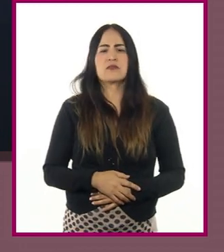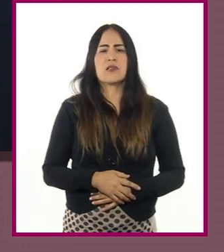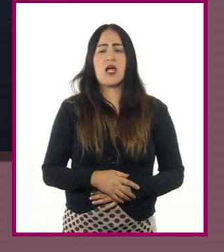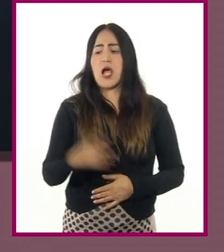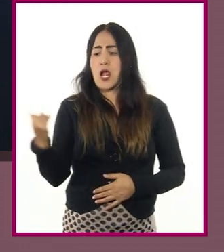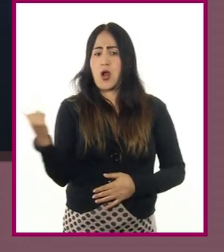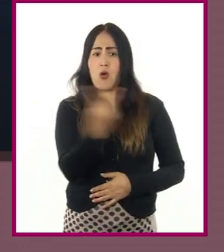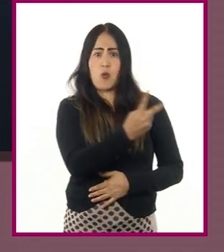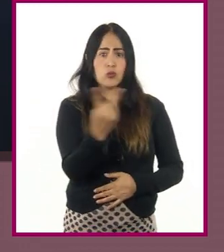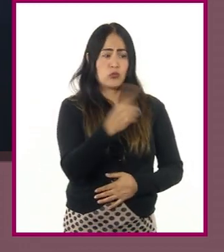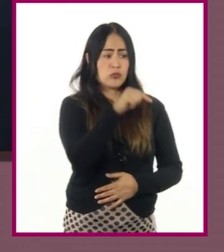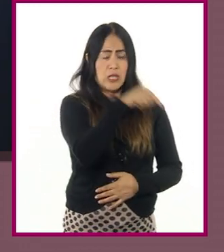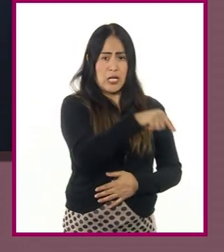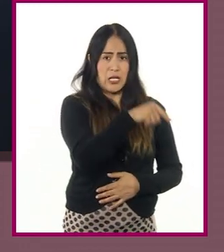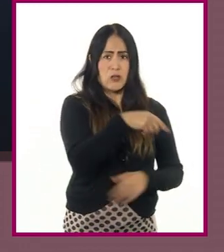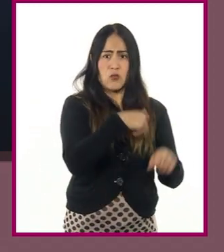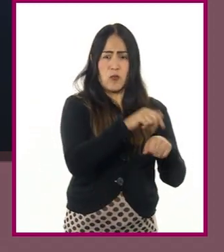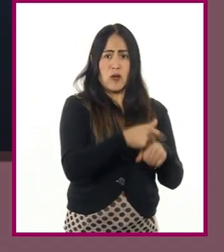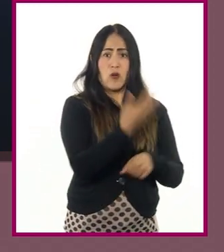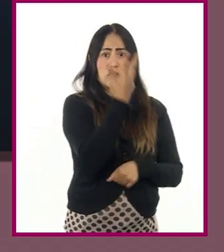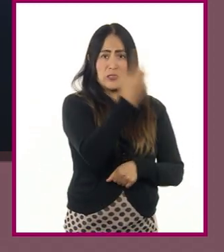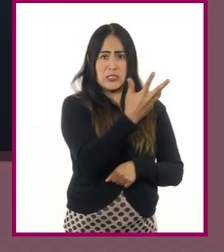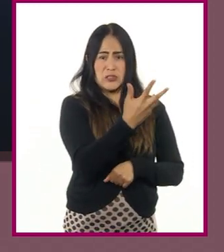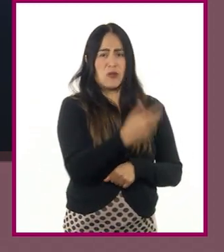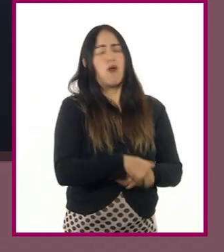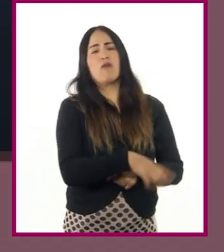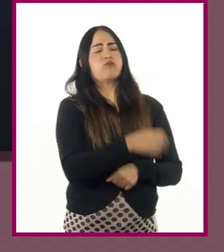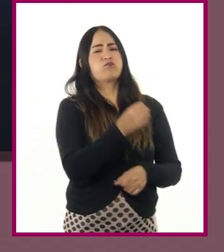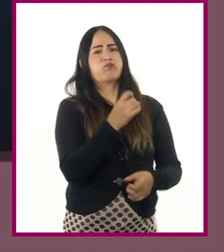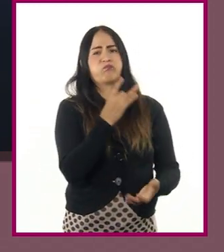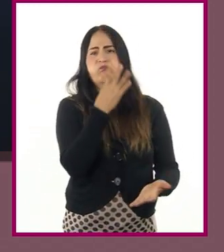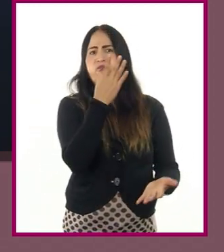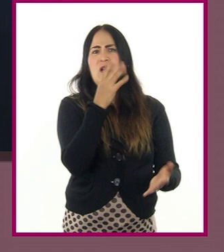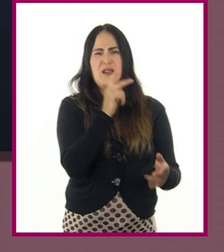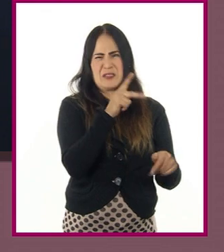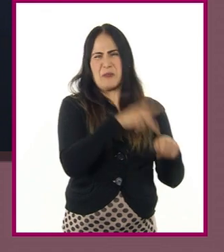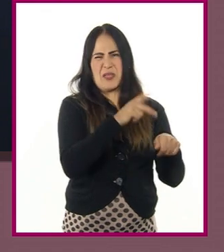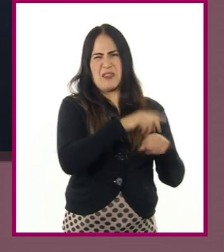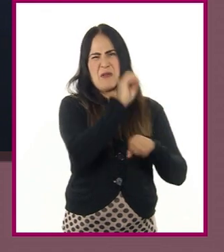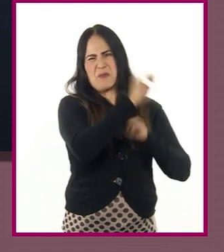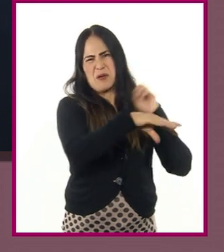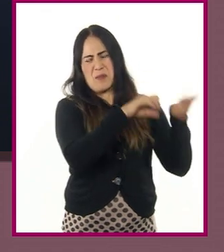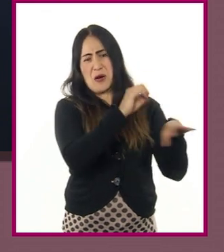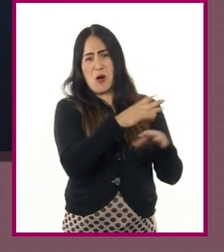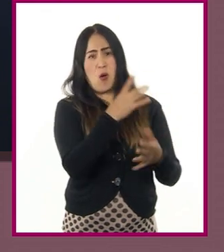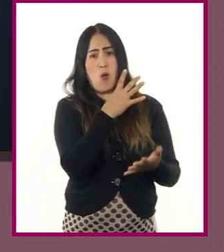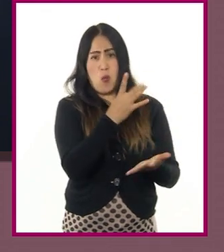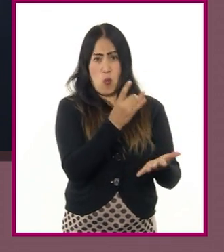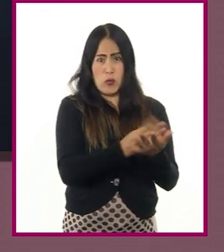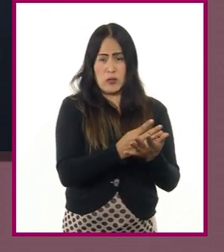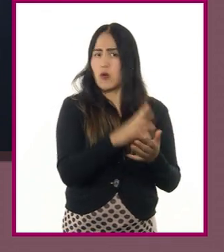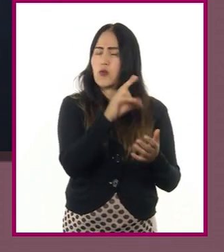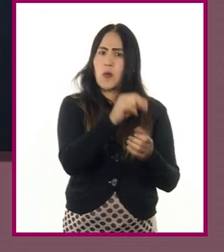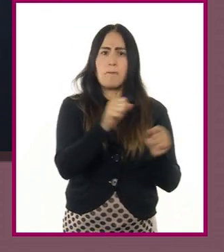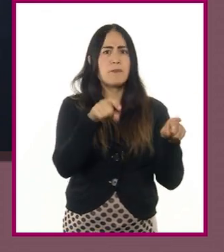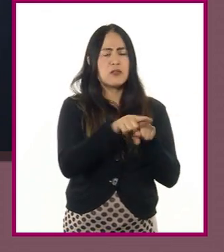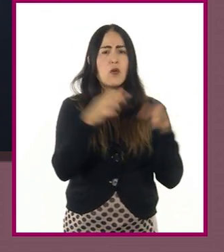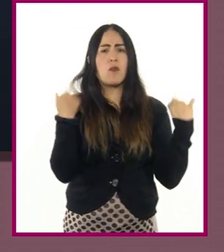de la Boca, sino que se metieron a la escuela y maltrataron a una